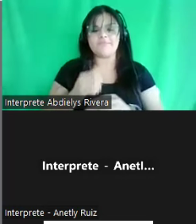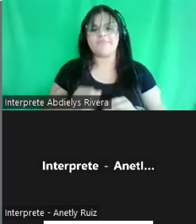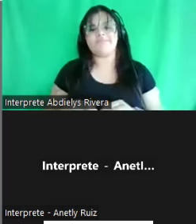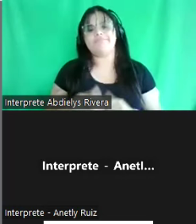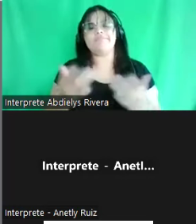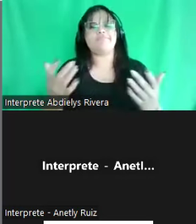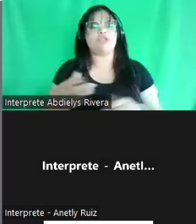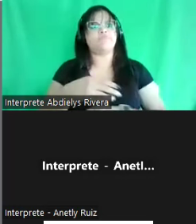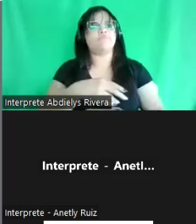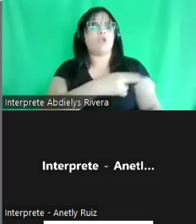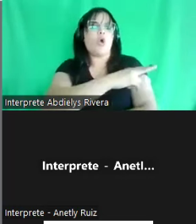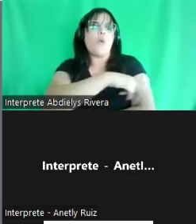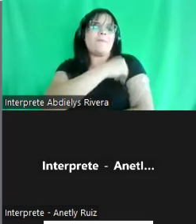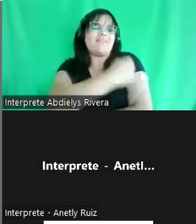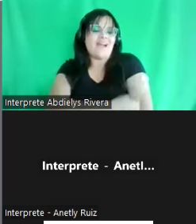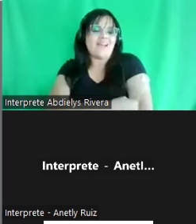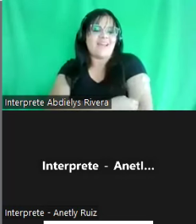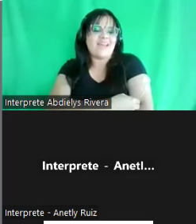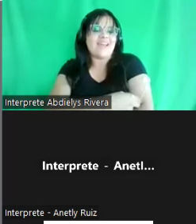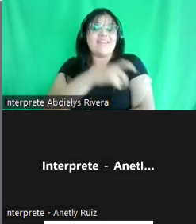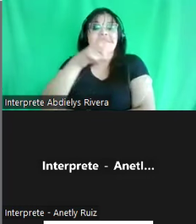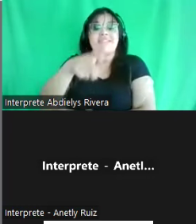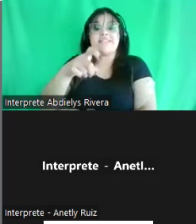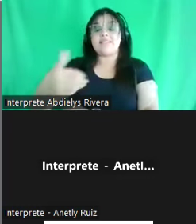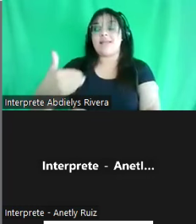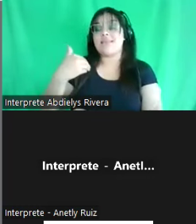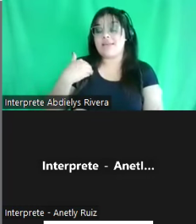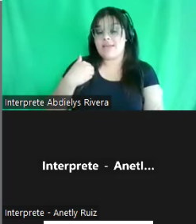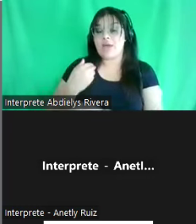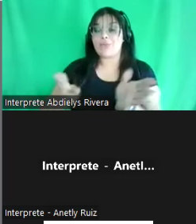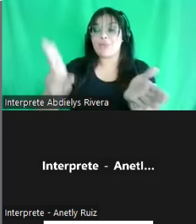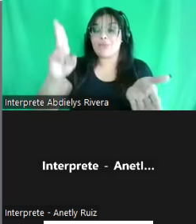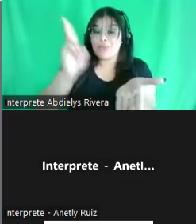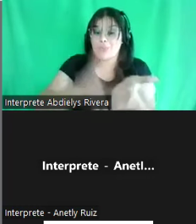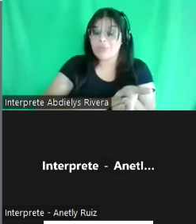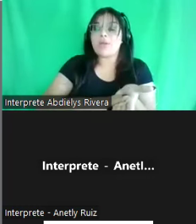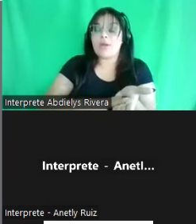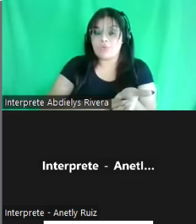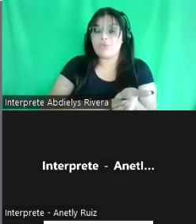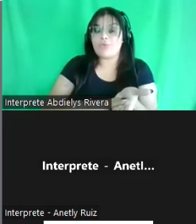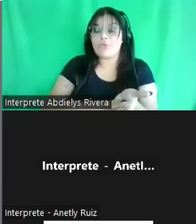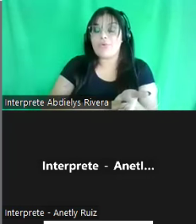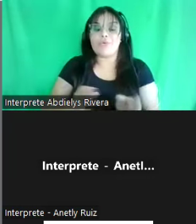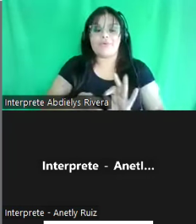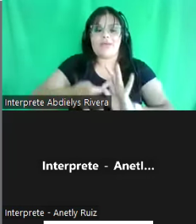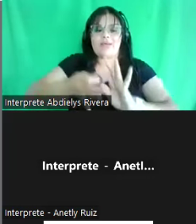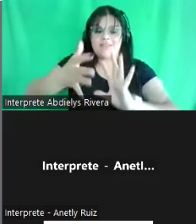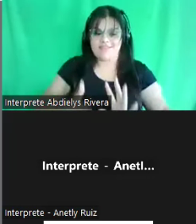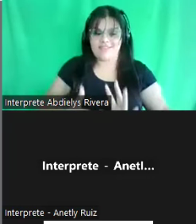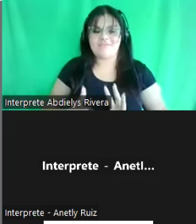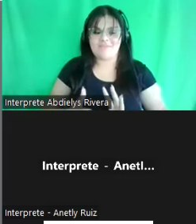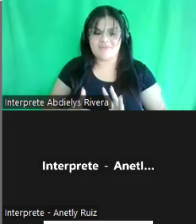por ejemplo, tengan un contrato con intérpretes, con un servicio de intérprete certificado, y que